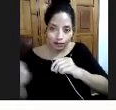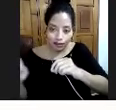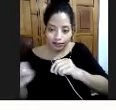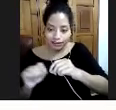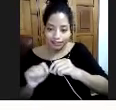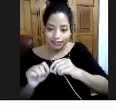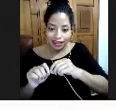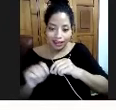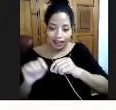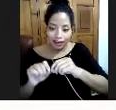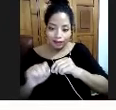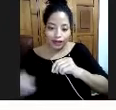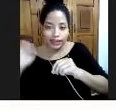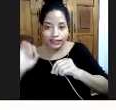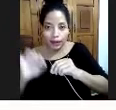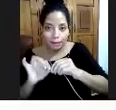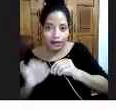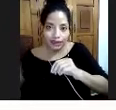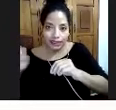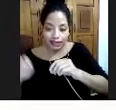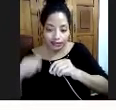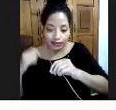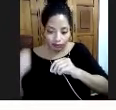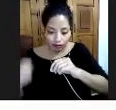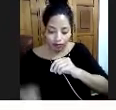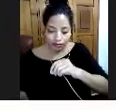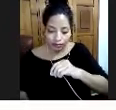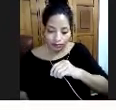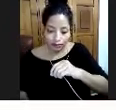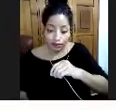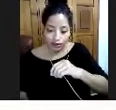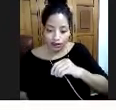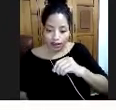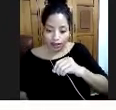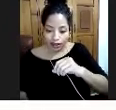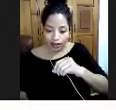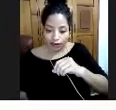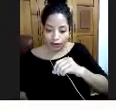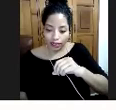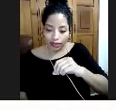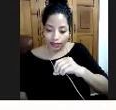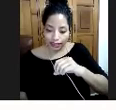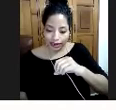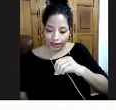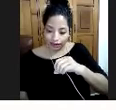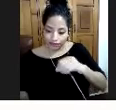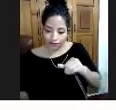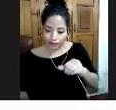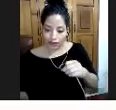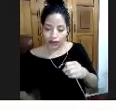colegio, como en la universidad, fulanita, menganita, ya entró. ¿Okay? Bloquear la